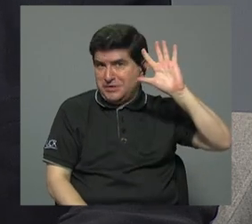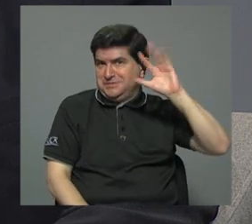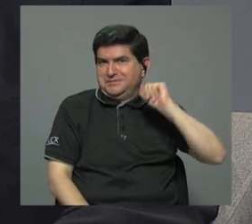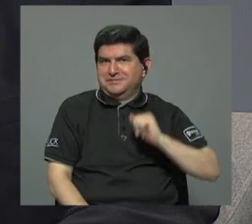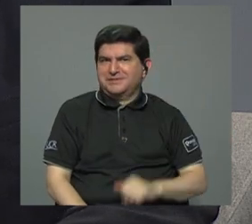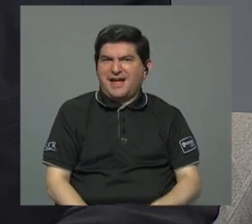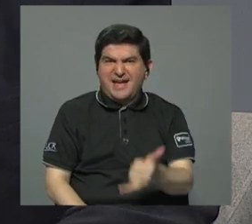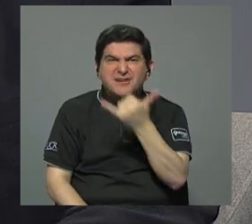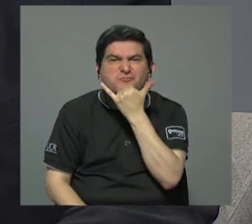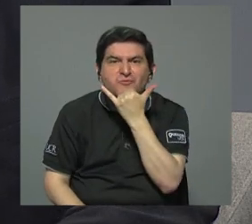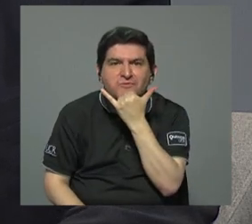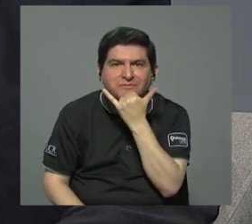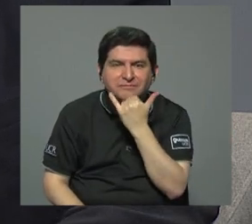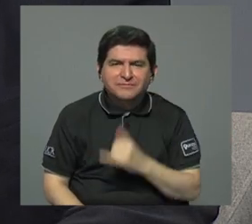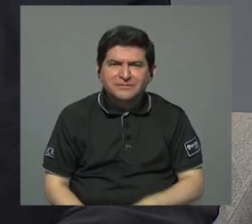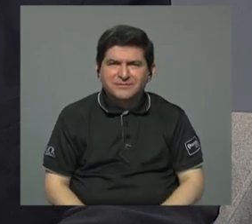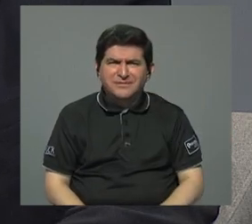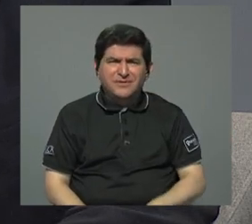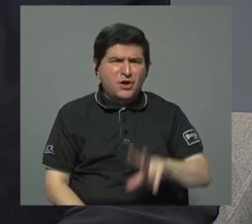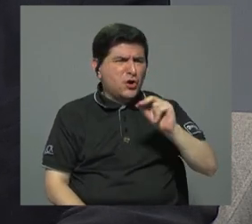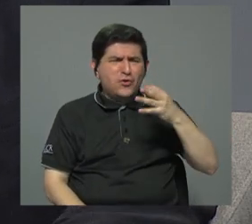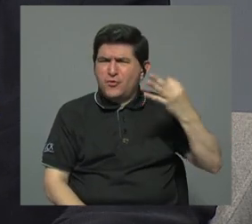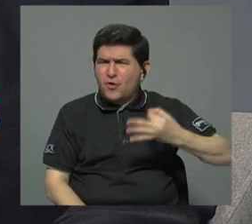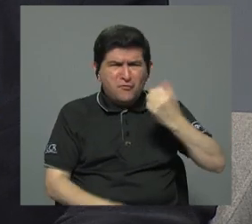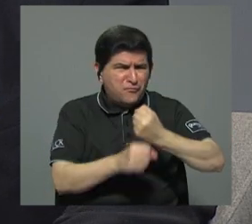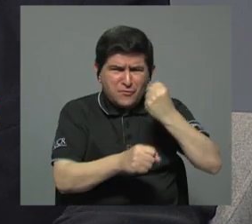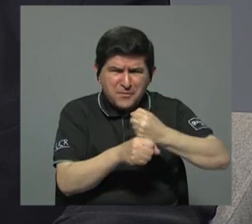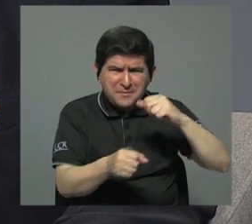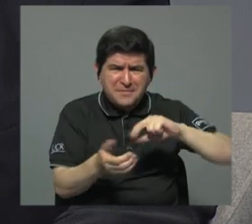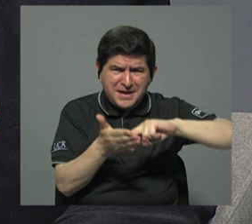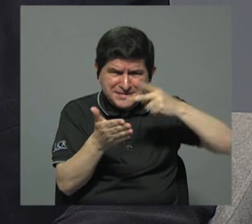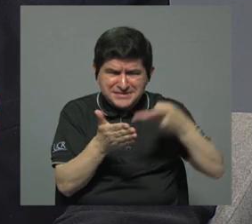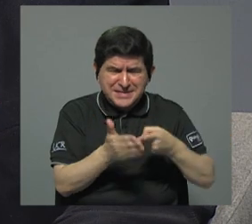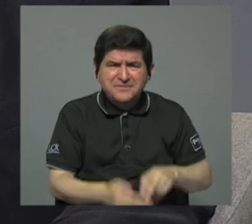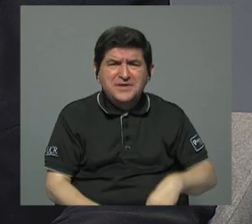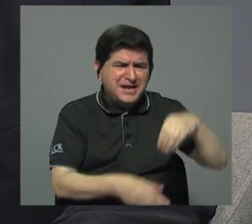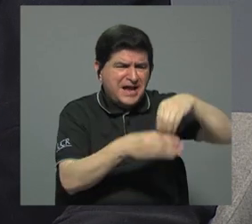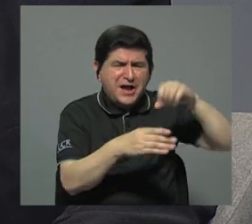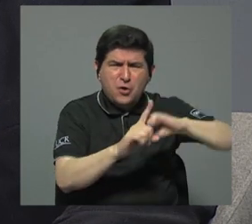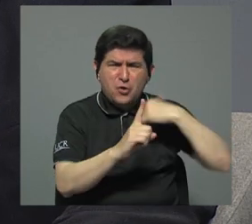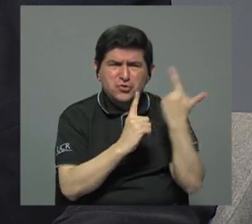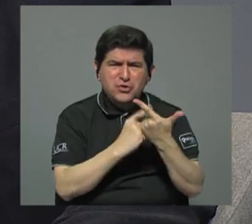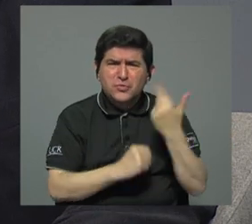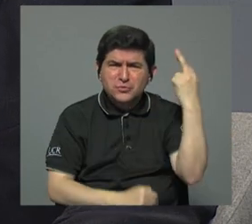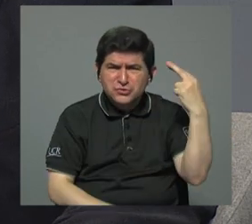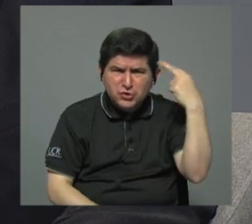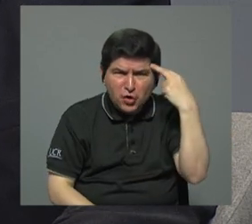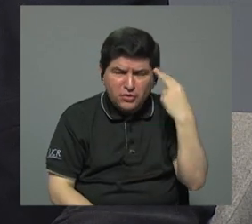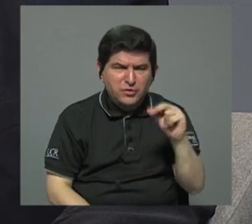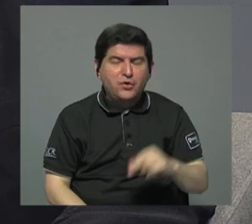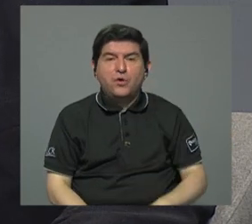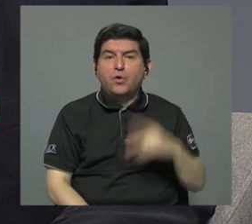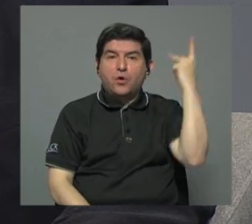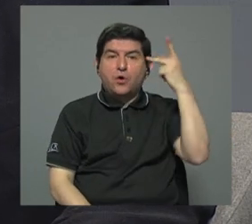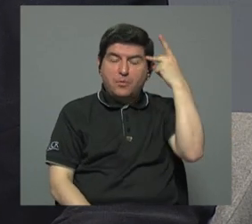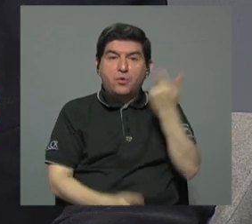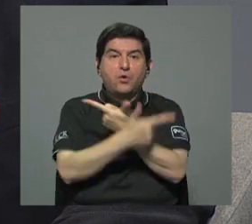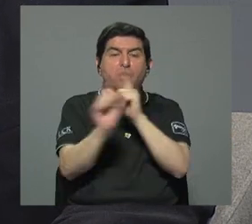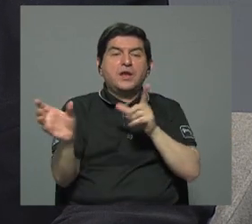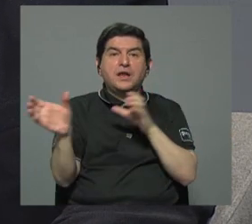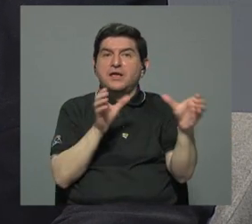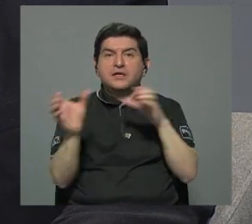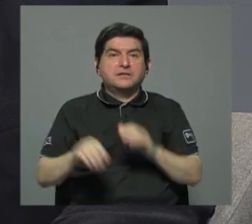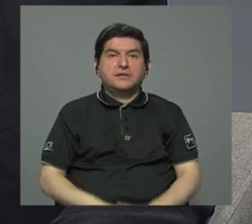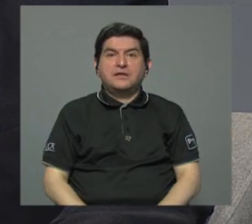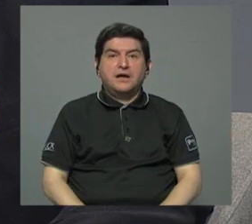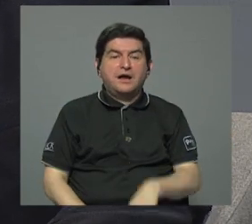que es equivocado, decir que la informalidad es fruto de las contribuciones sociales. Entonces, las políticas de libre comercio no tienen nada que ver